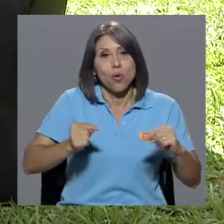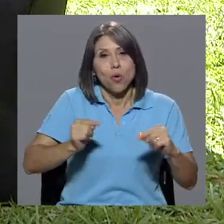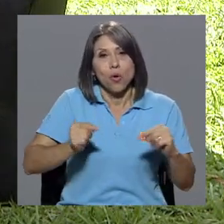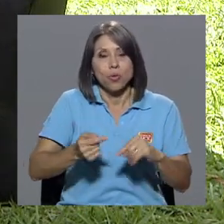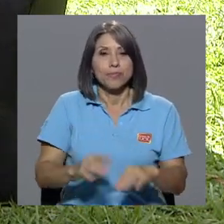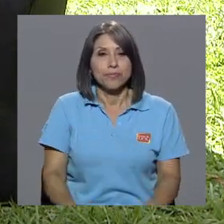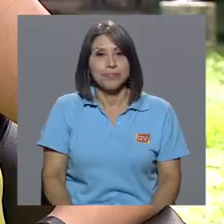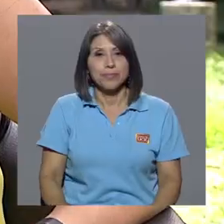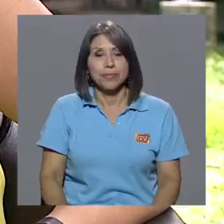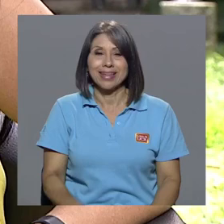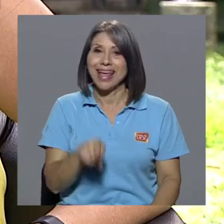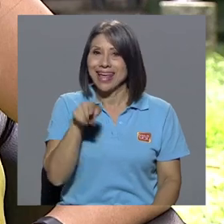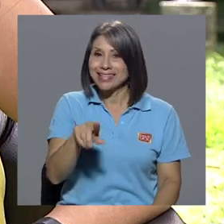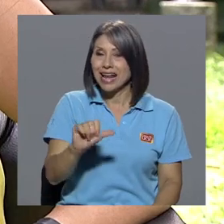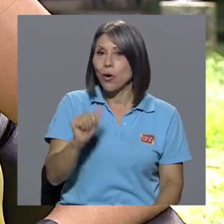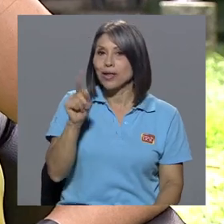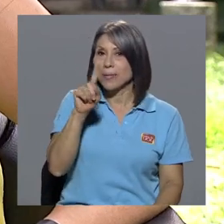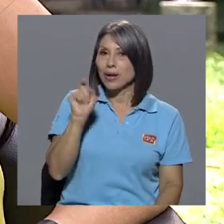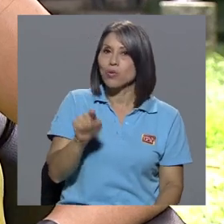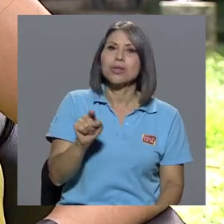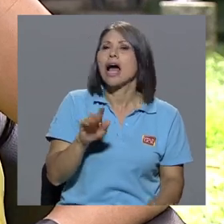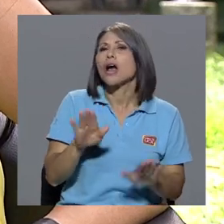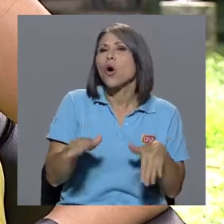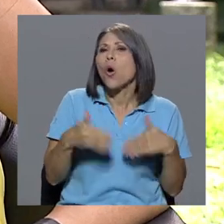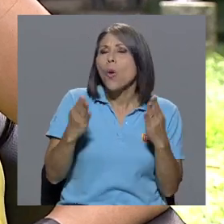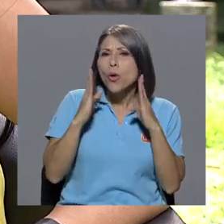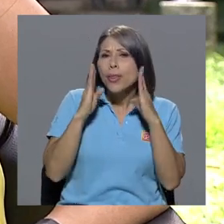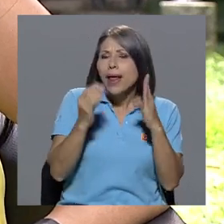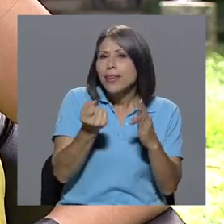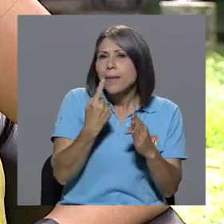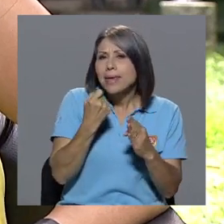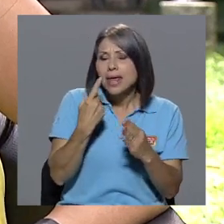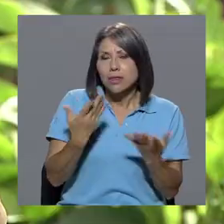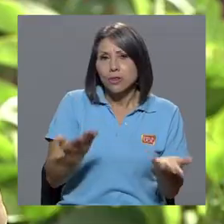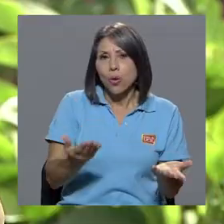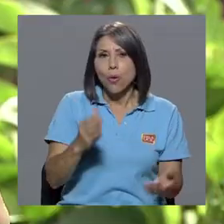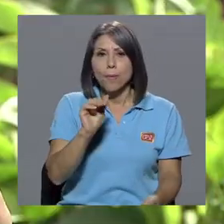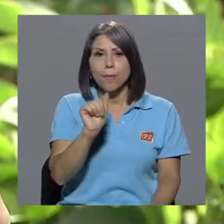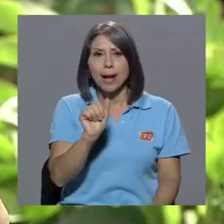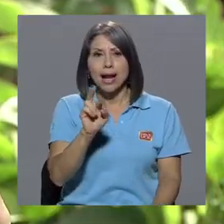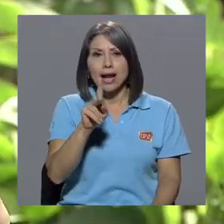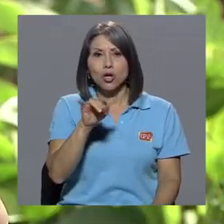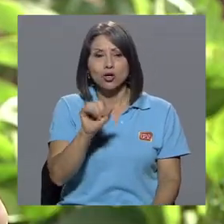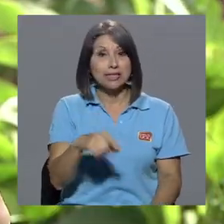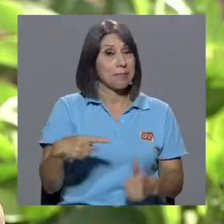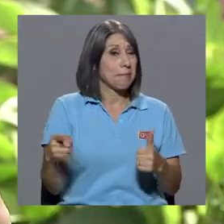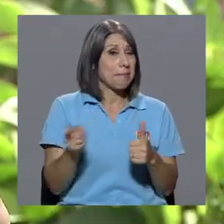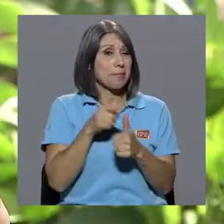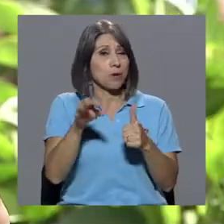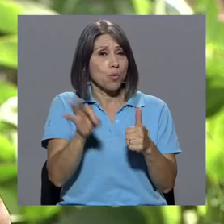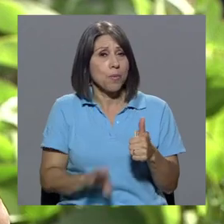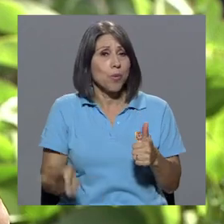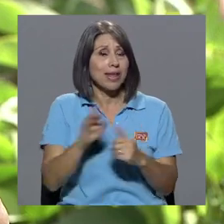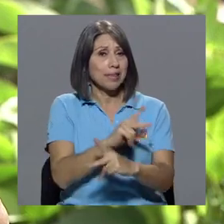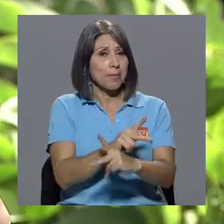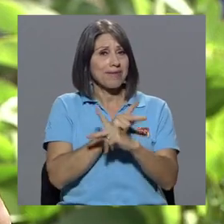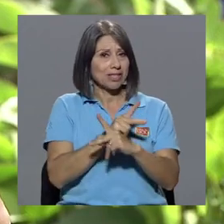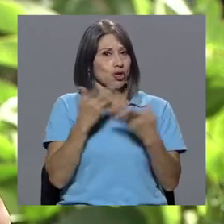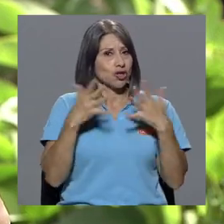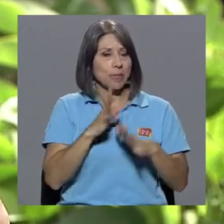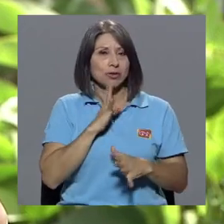del dolor. Entonces, bueno, esa era otra de las preguntas. ¿Cómo es el tratamiento para la artrosis? Bueno, vital la prevención, ¿verdad? Que ya hemos